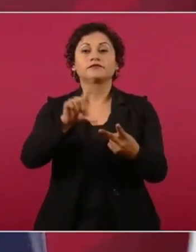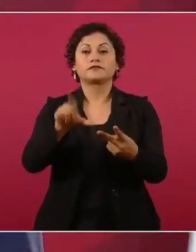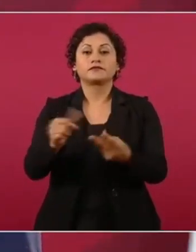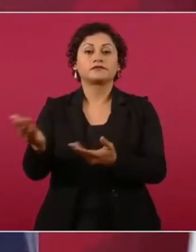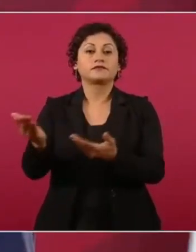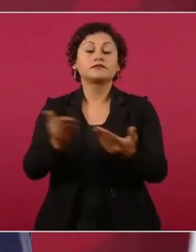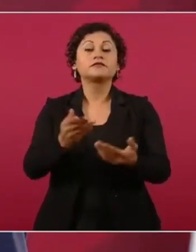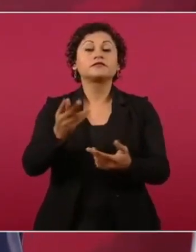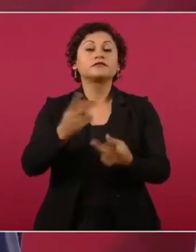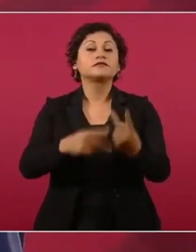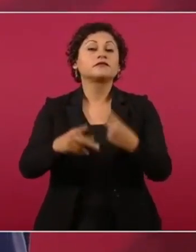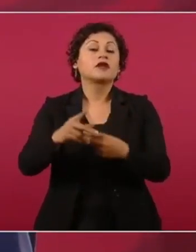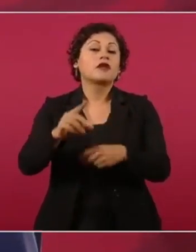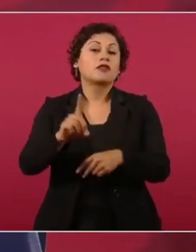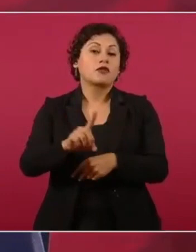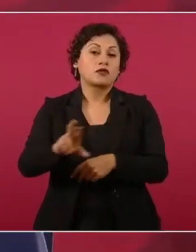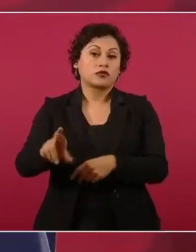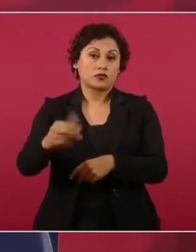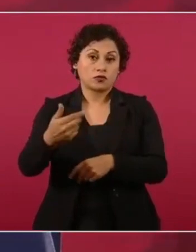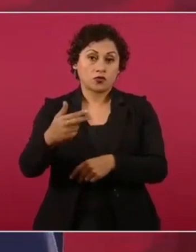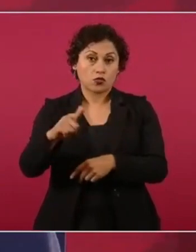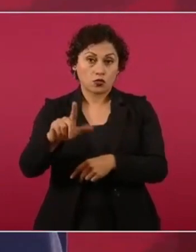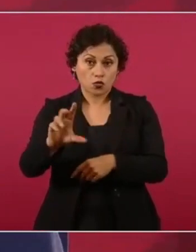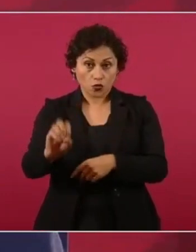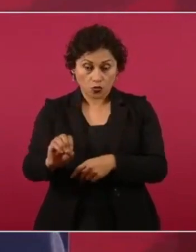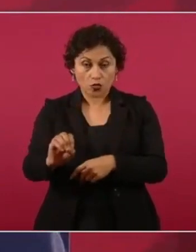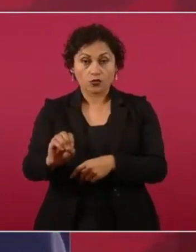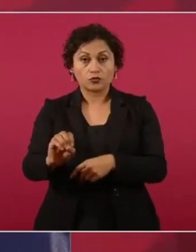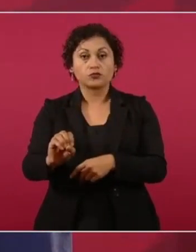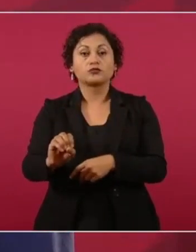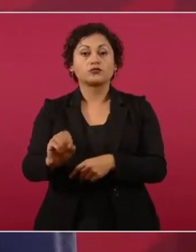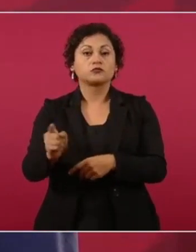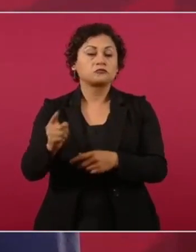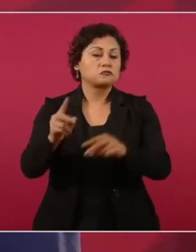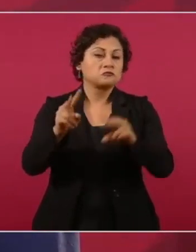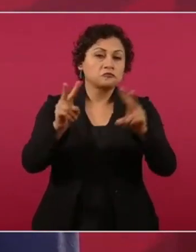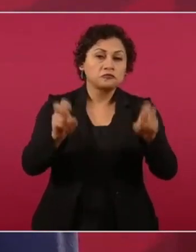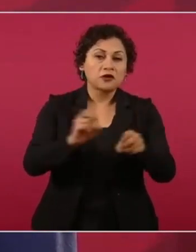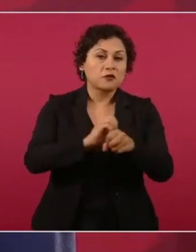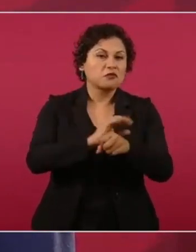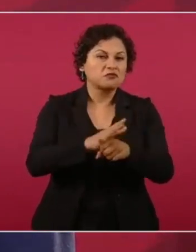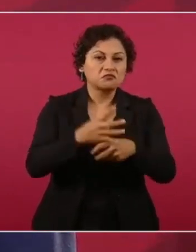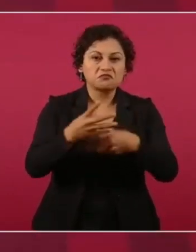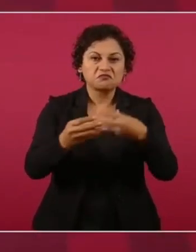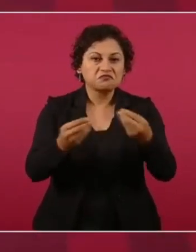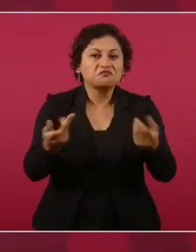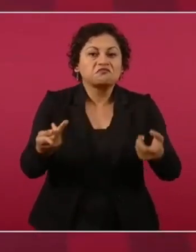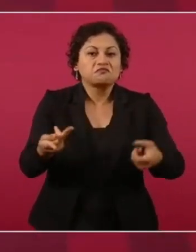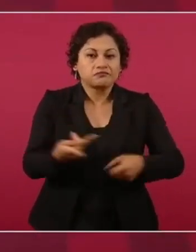Hugo sobre la pandemia, cómo vamos, y